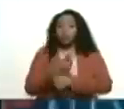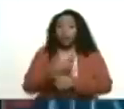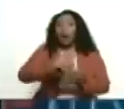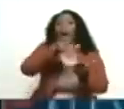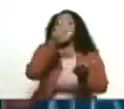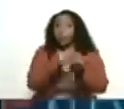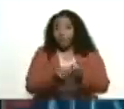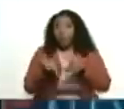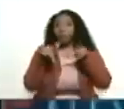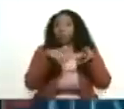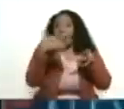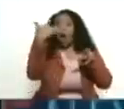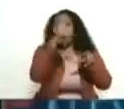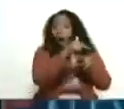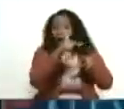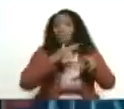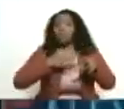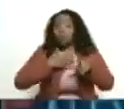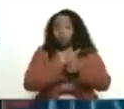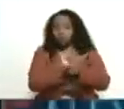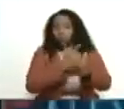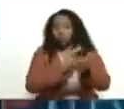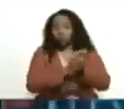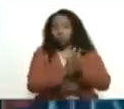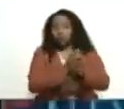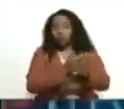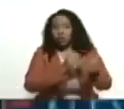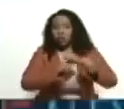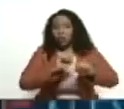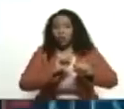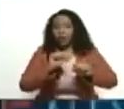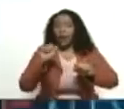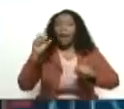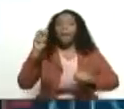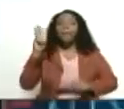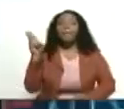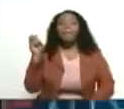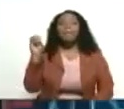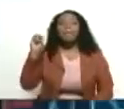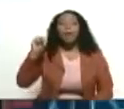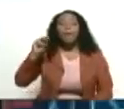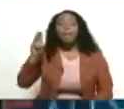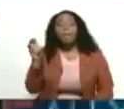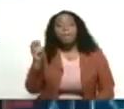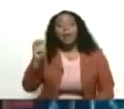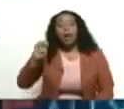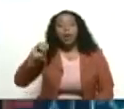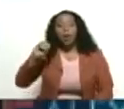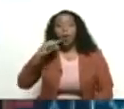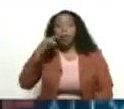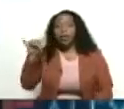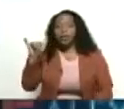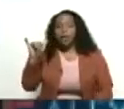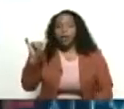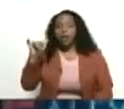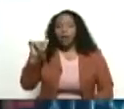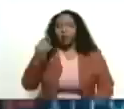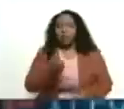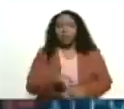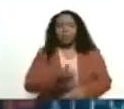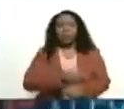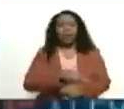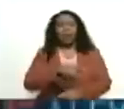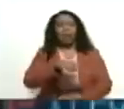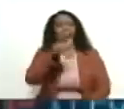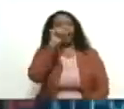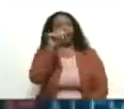acreditado. Y a Pompeo, me imagino que ese día se habrá tomado la dosis doble de whisky